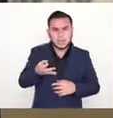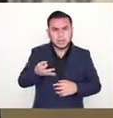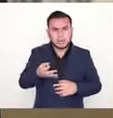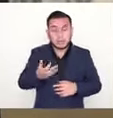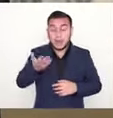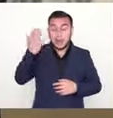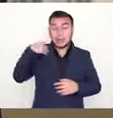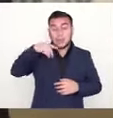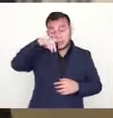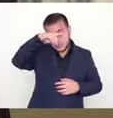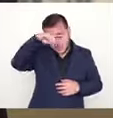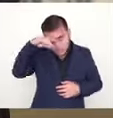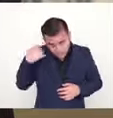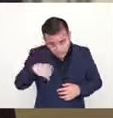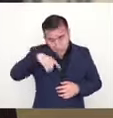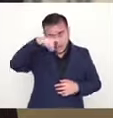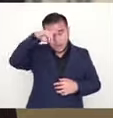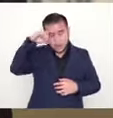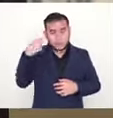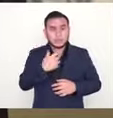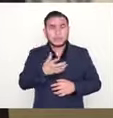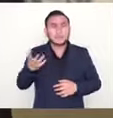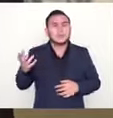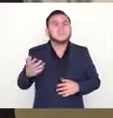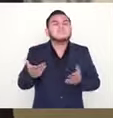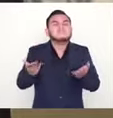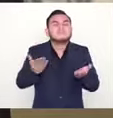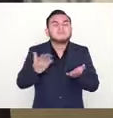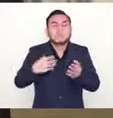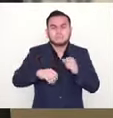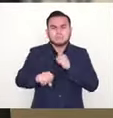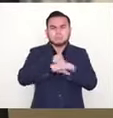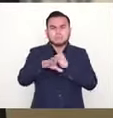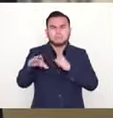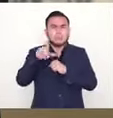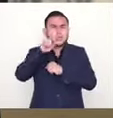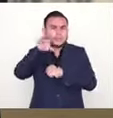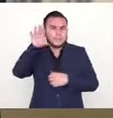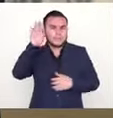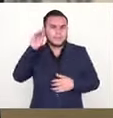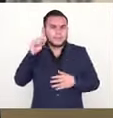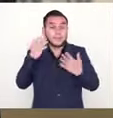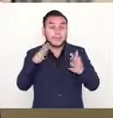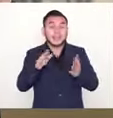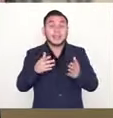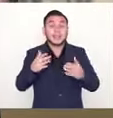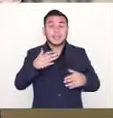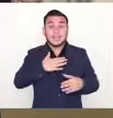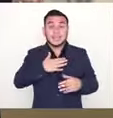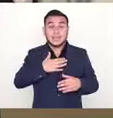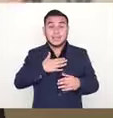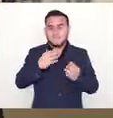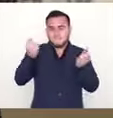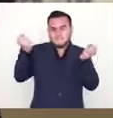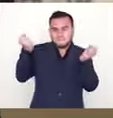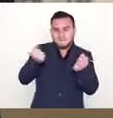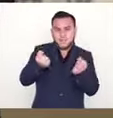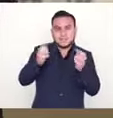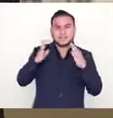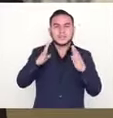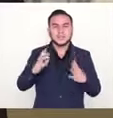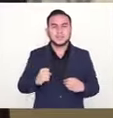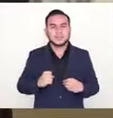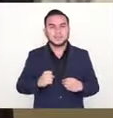él trabajó por lo menos cree en los periodistas que escribieron ese artículo falso viene le dice ya tengo la forma de topar al gobierno